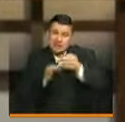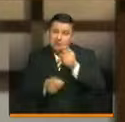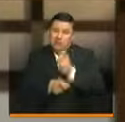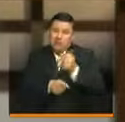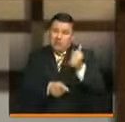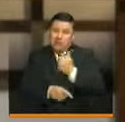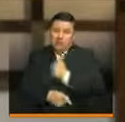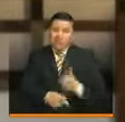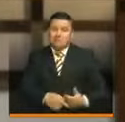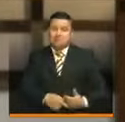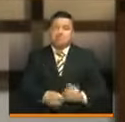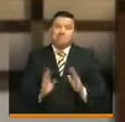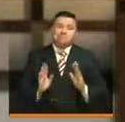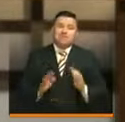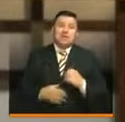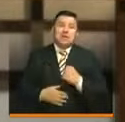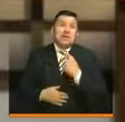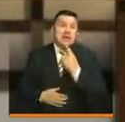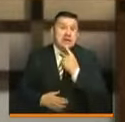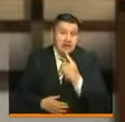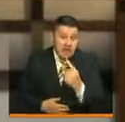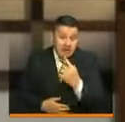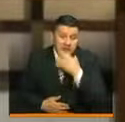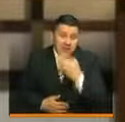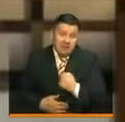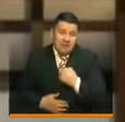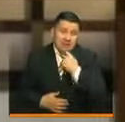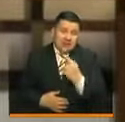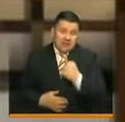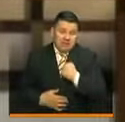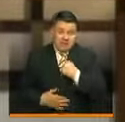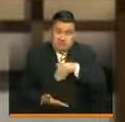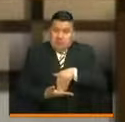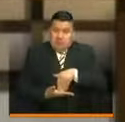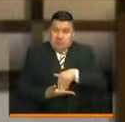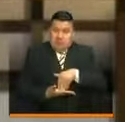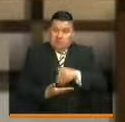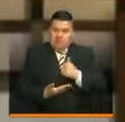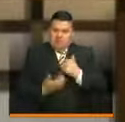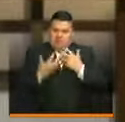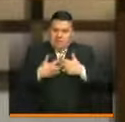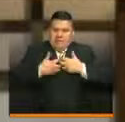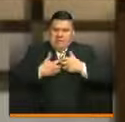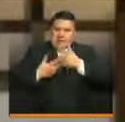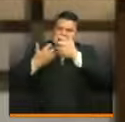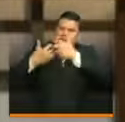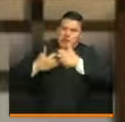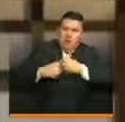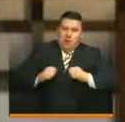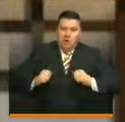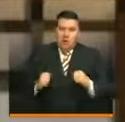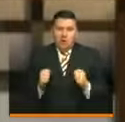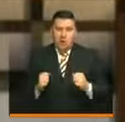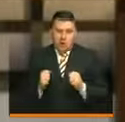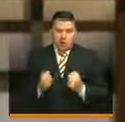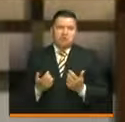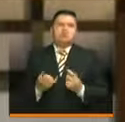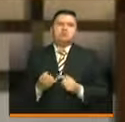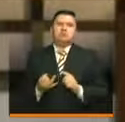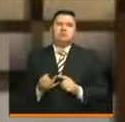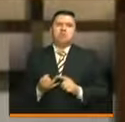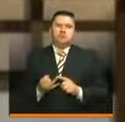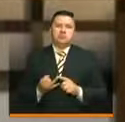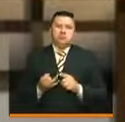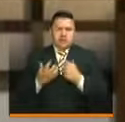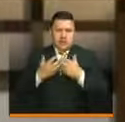bien. Así que lo digo con mucha franqueza desde la óptica del gran empresariado de Bogotá,